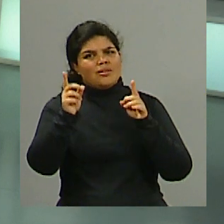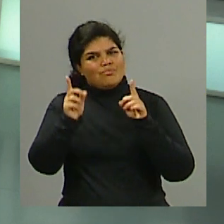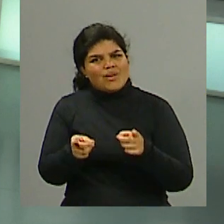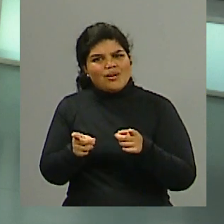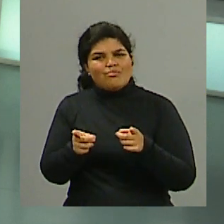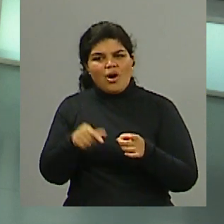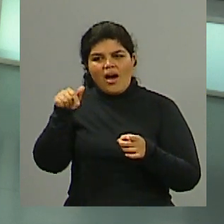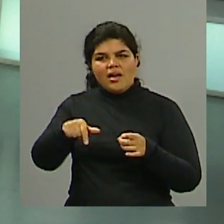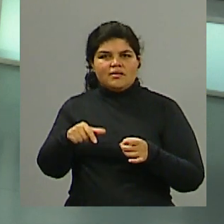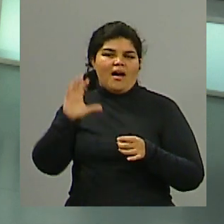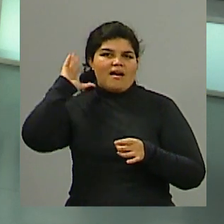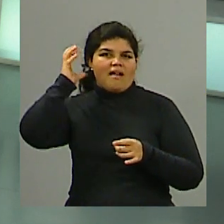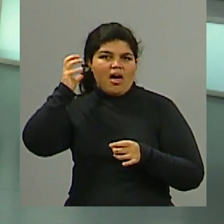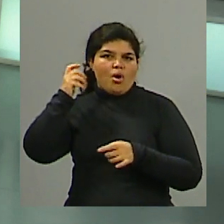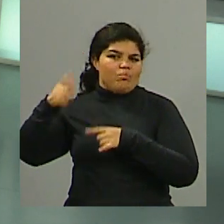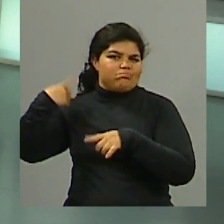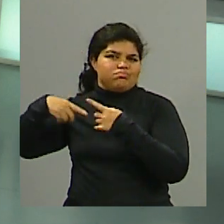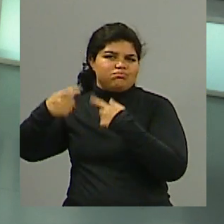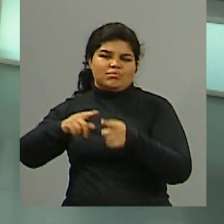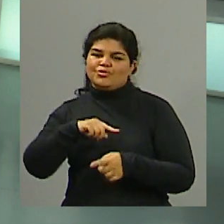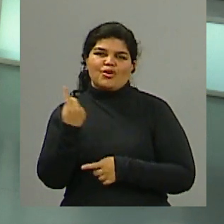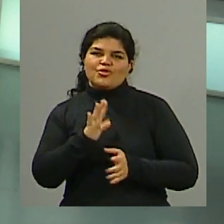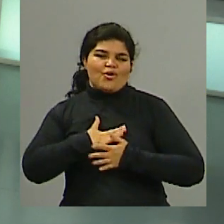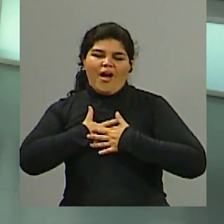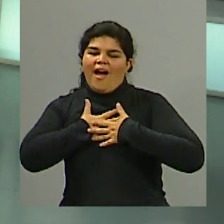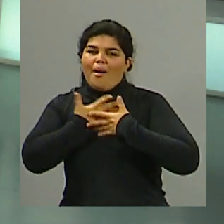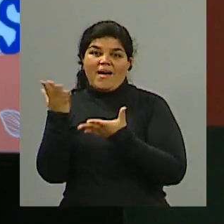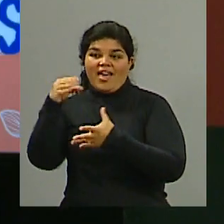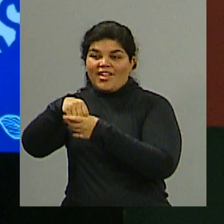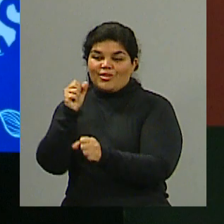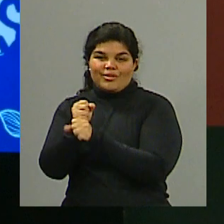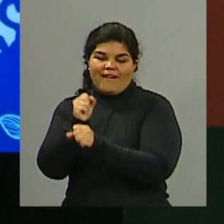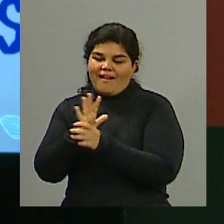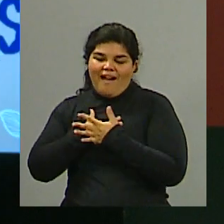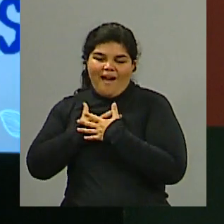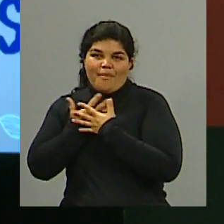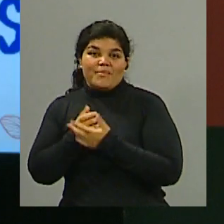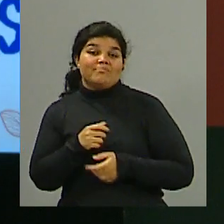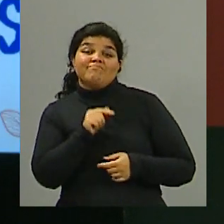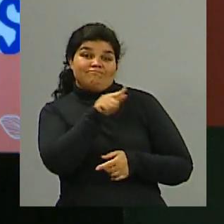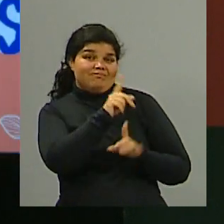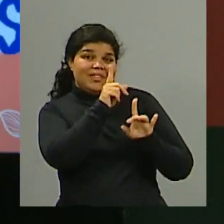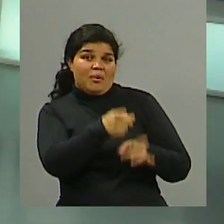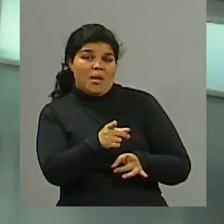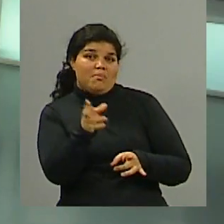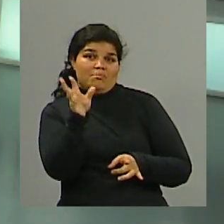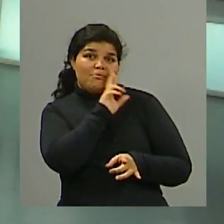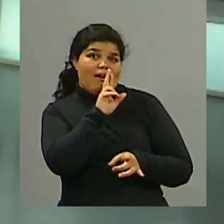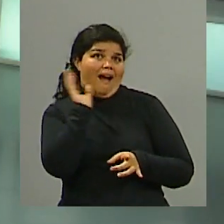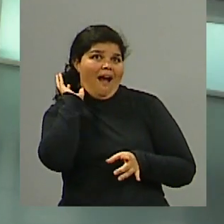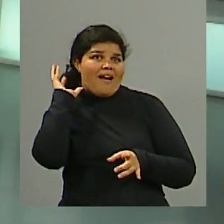un medio de comunicación que amamos quienes hacemos radio. Totalmente, sos una mujer de radio. ¿Cuántos años llevas en